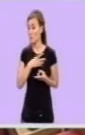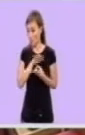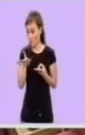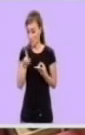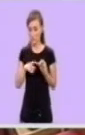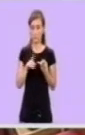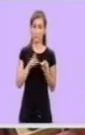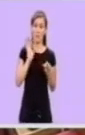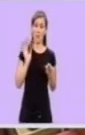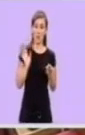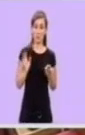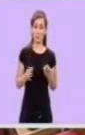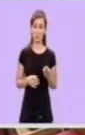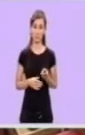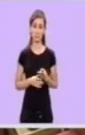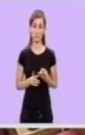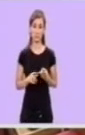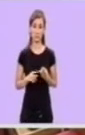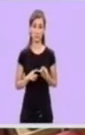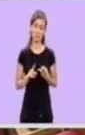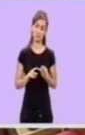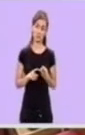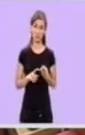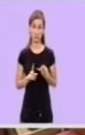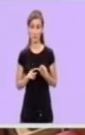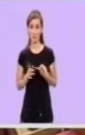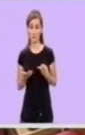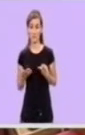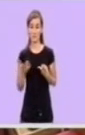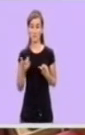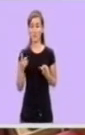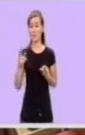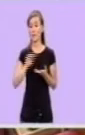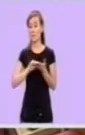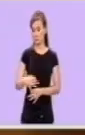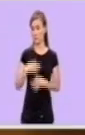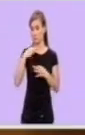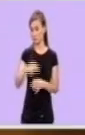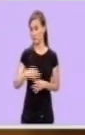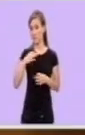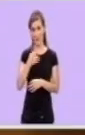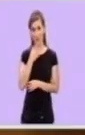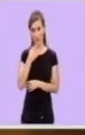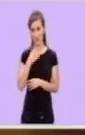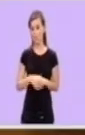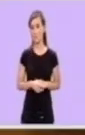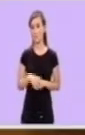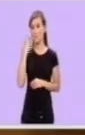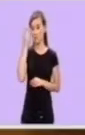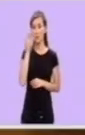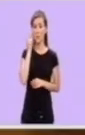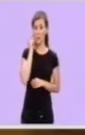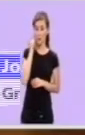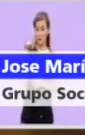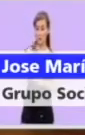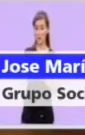ATC, donde Cospedal ha dejado las puertas muy abiertas a que se instale en Villar de Cañas. Yo creo que Guadalajara ya ha sido